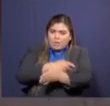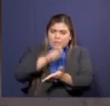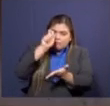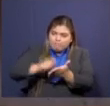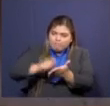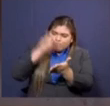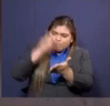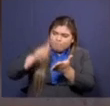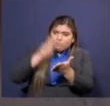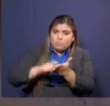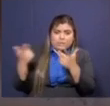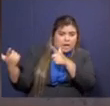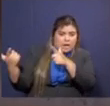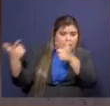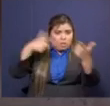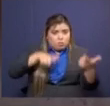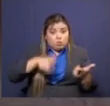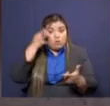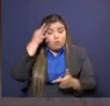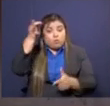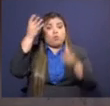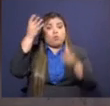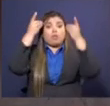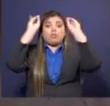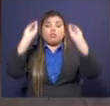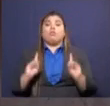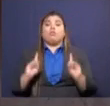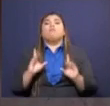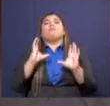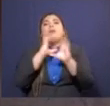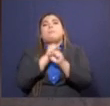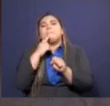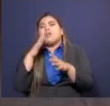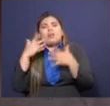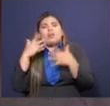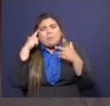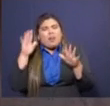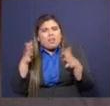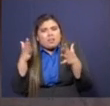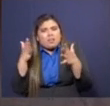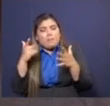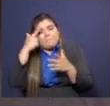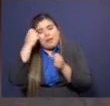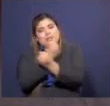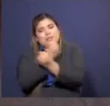y que se tomarán serán para salvar vidas.